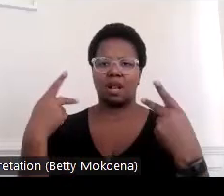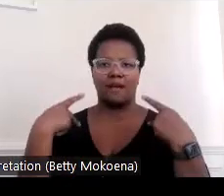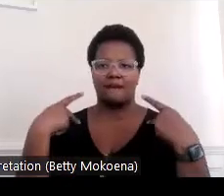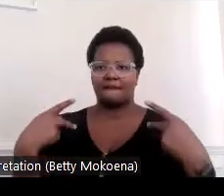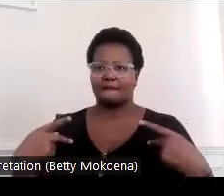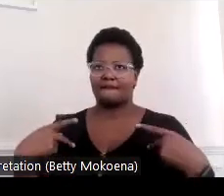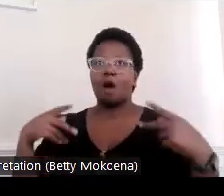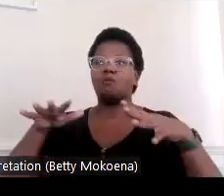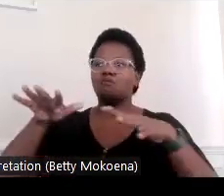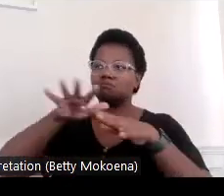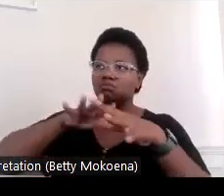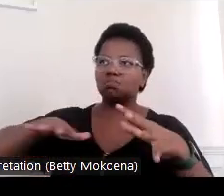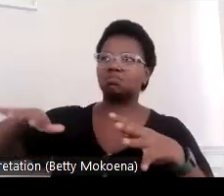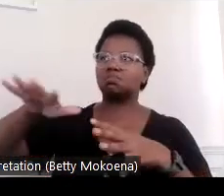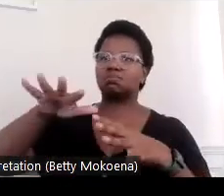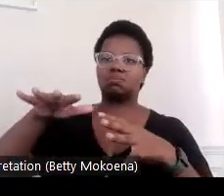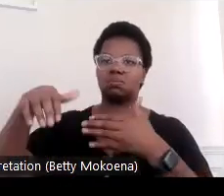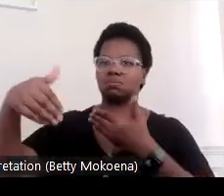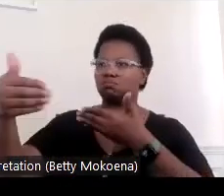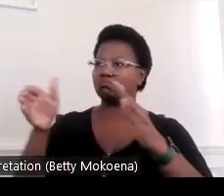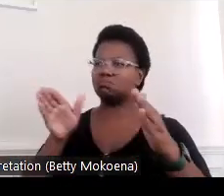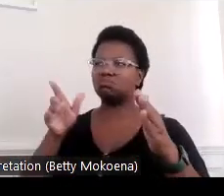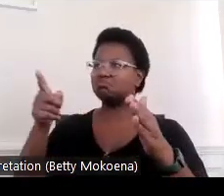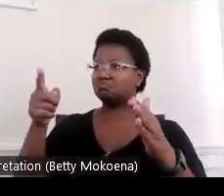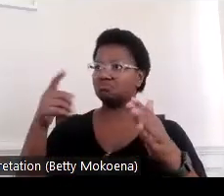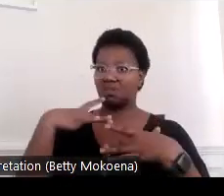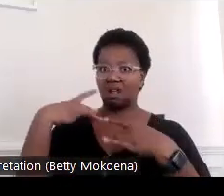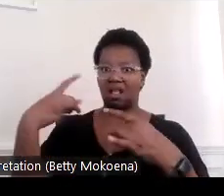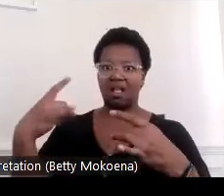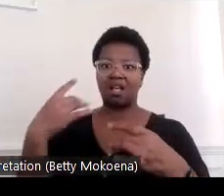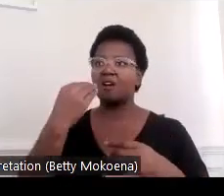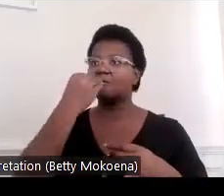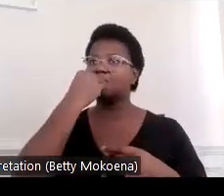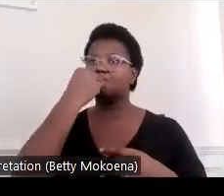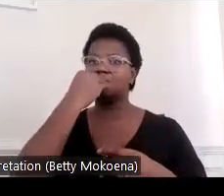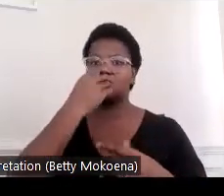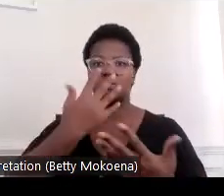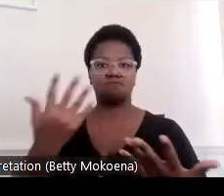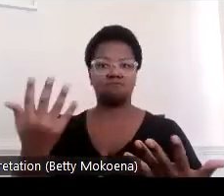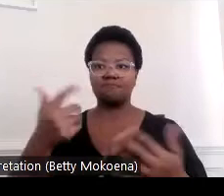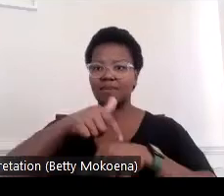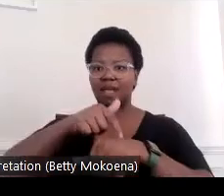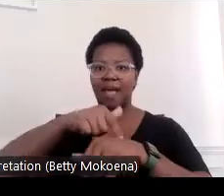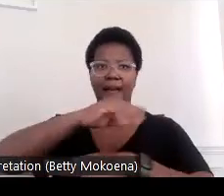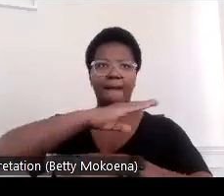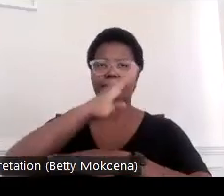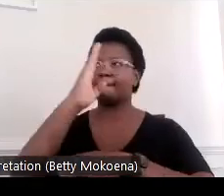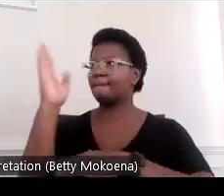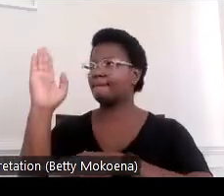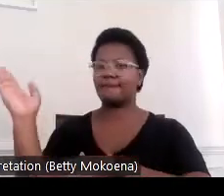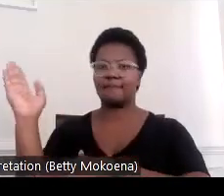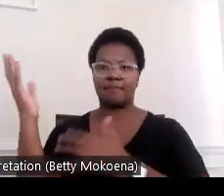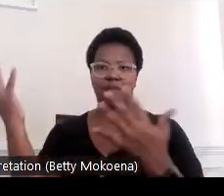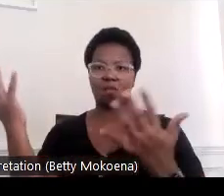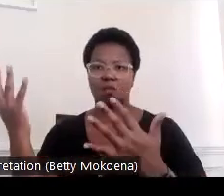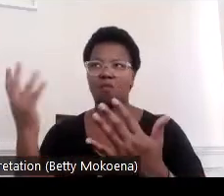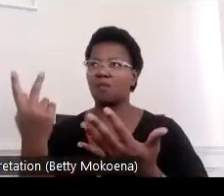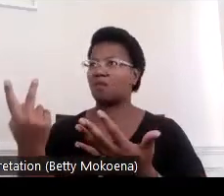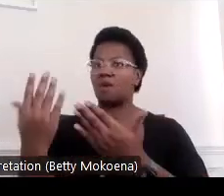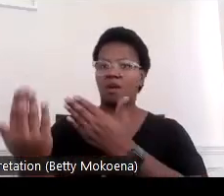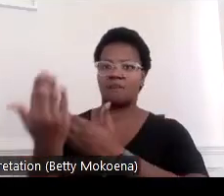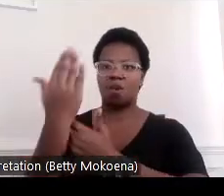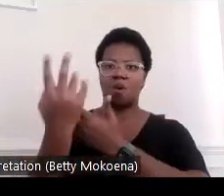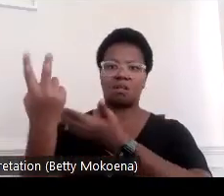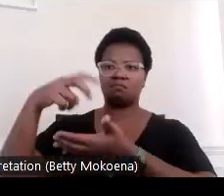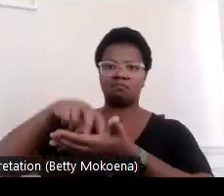gustaría cómo le gusta su ambiente su entorno físico Qué comidas quiere le gustaría comer cuando quiere comer controla